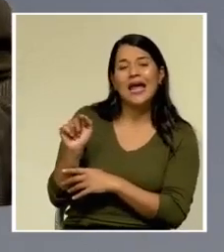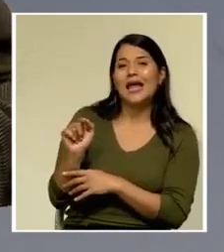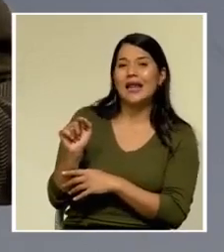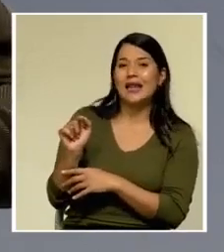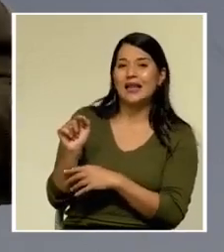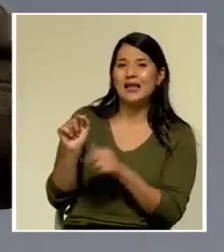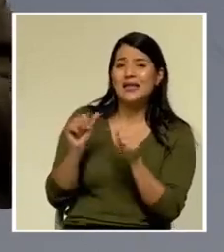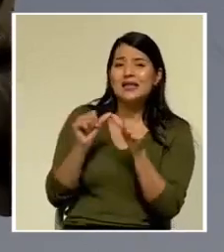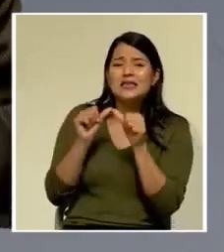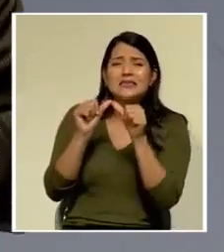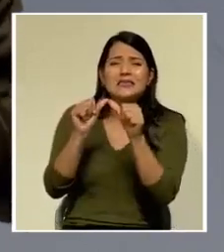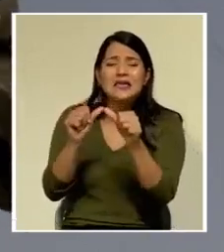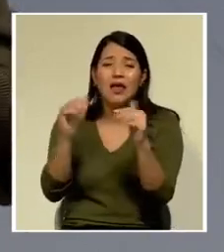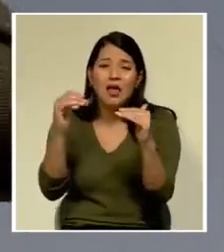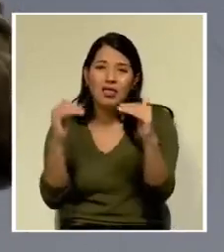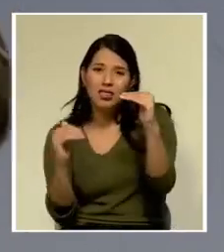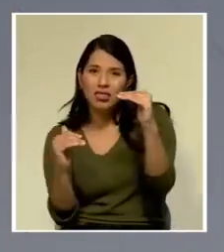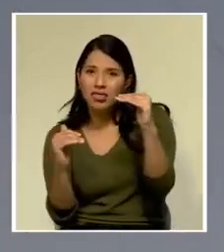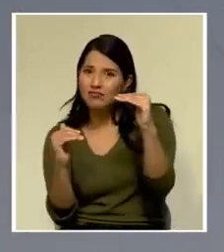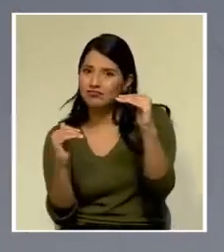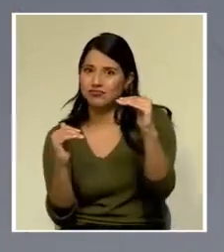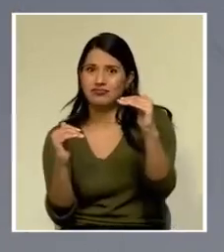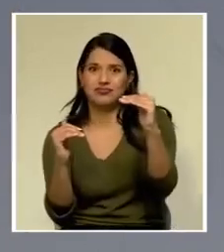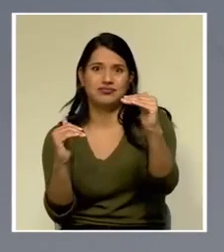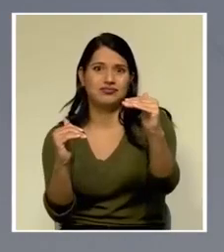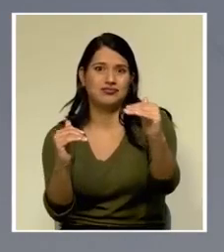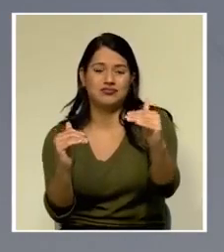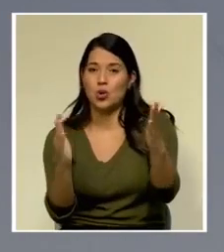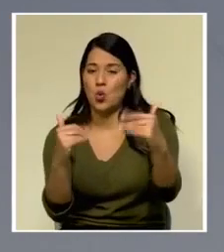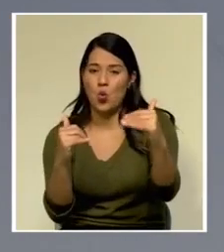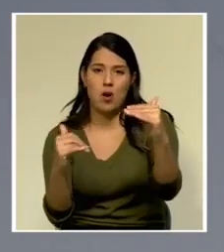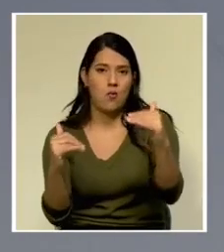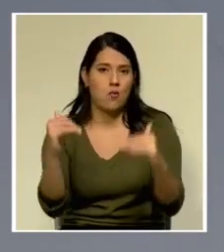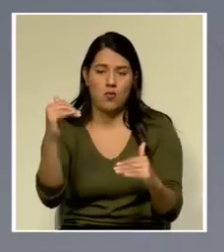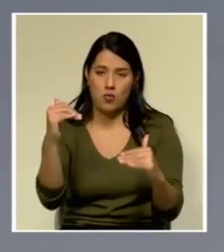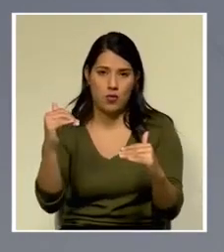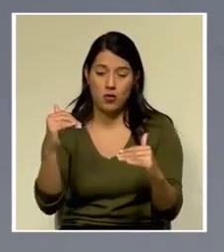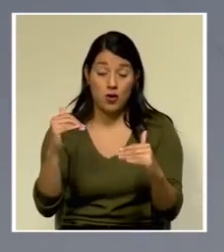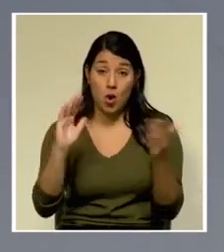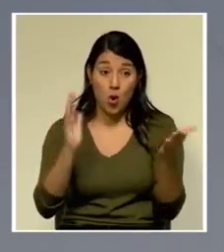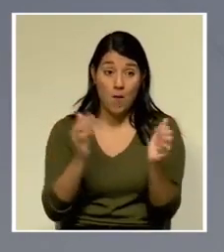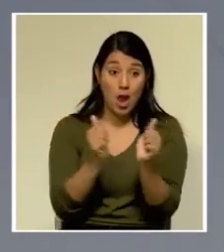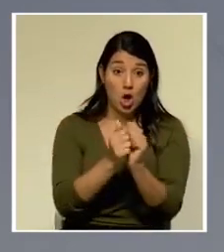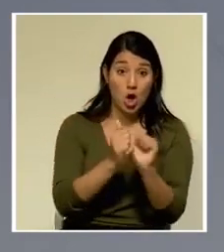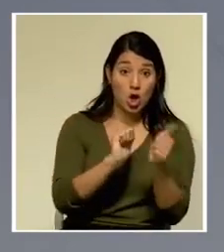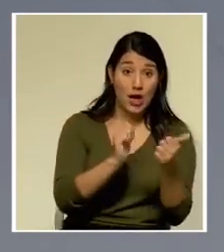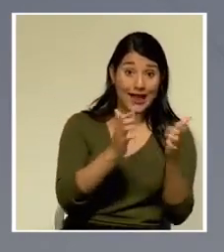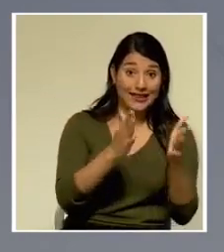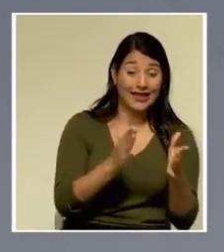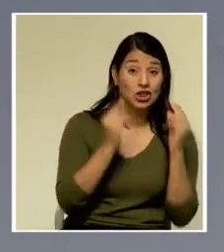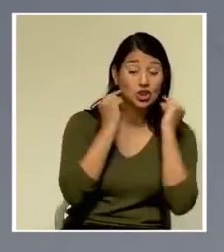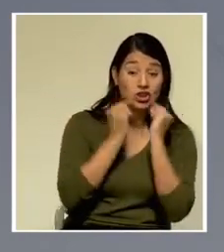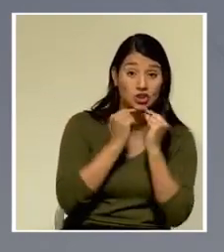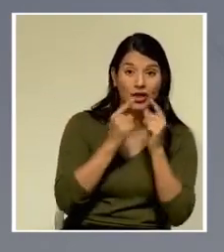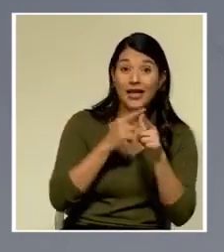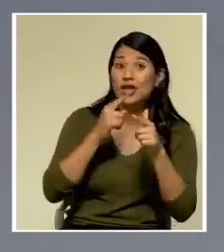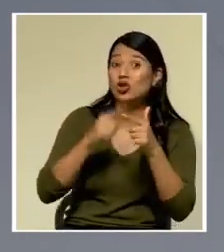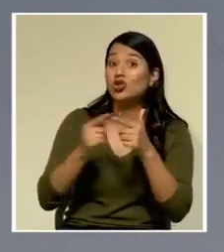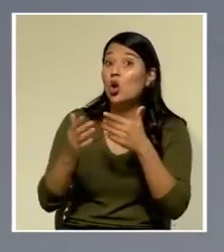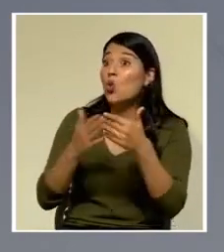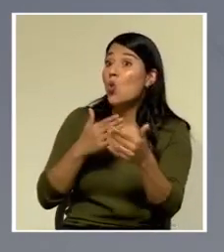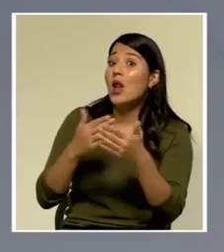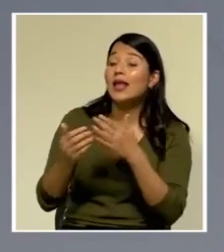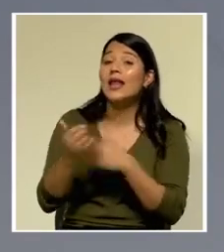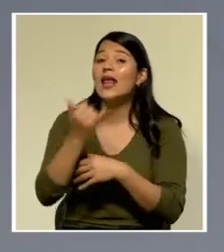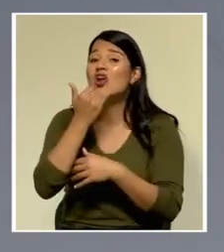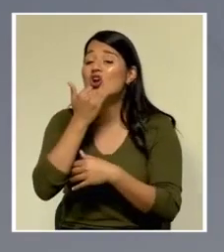con una diferencia importante, debajo de las intenciones de voto de don Rodrigo Chávez. De modo que cualquier error no hace otra